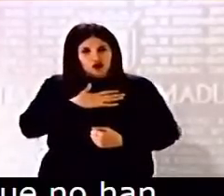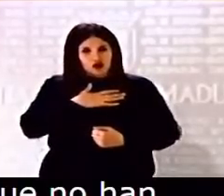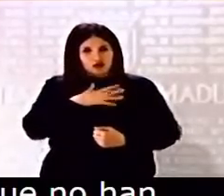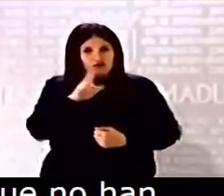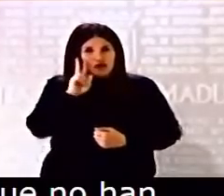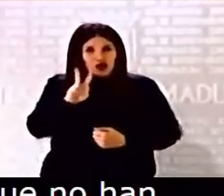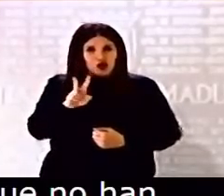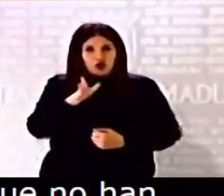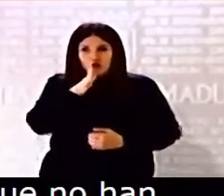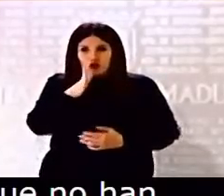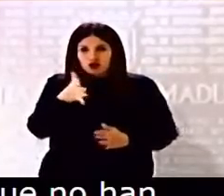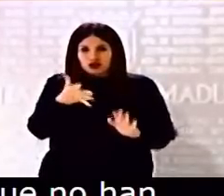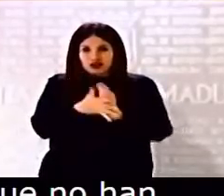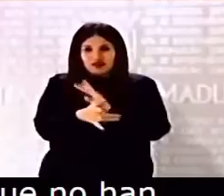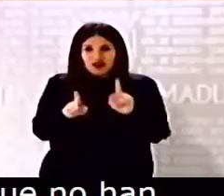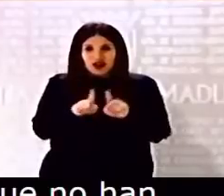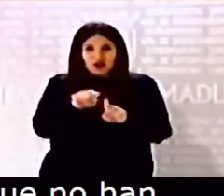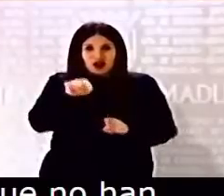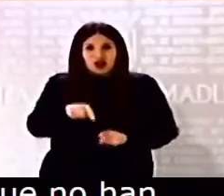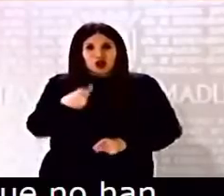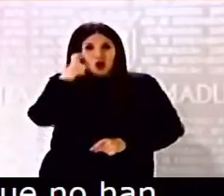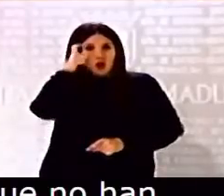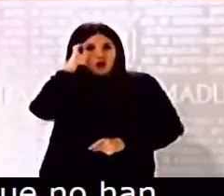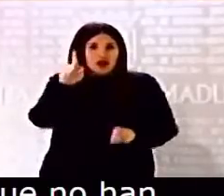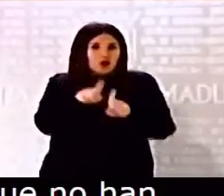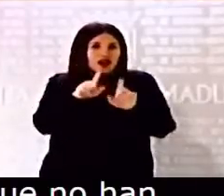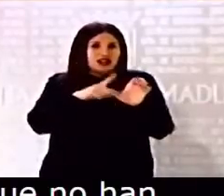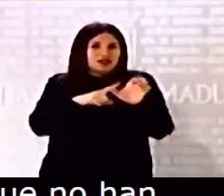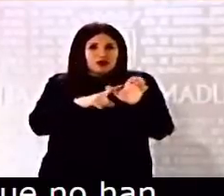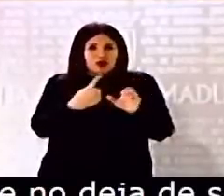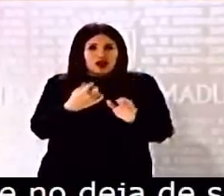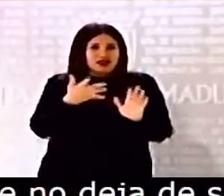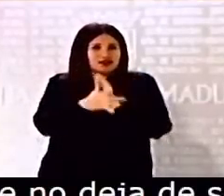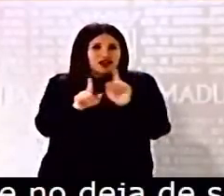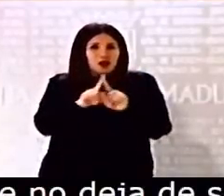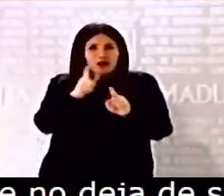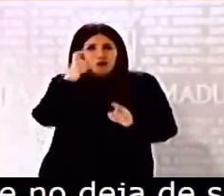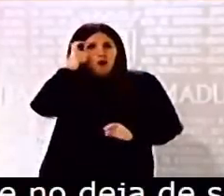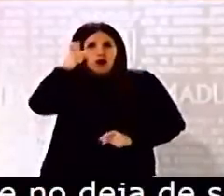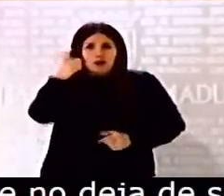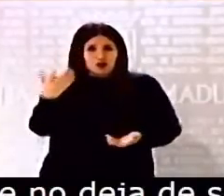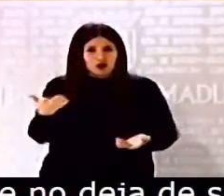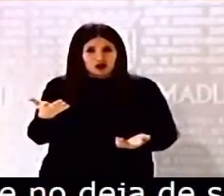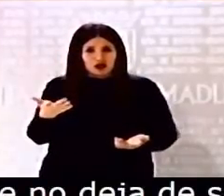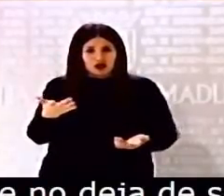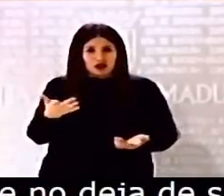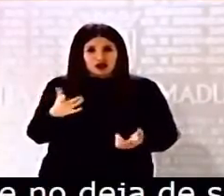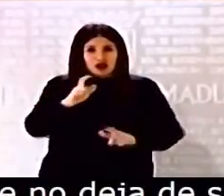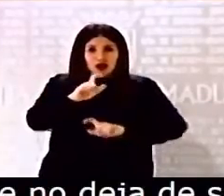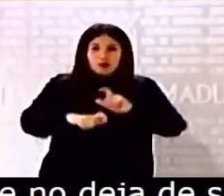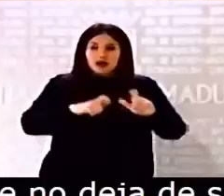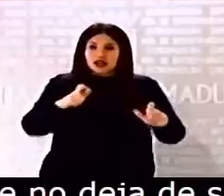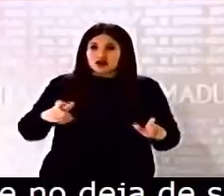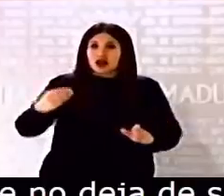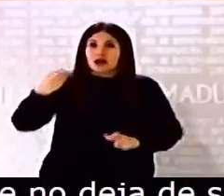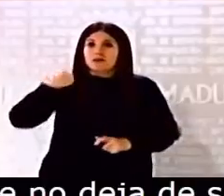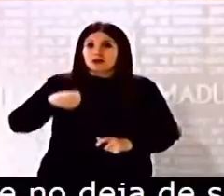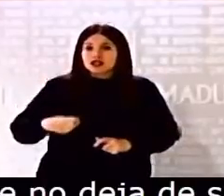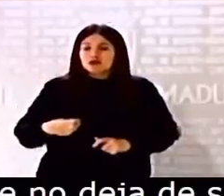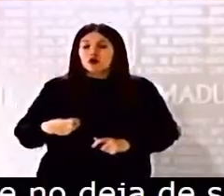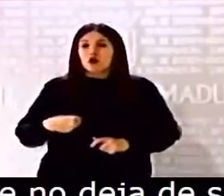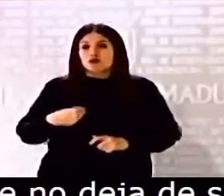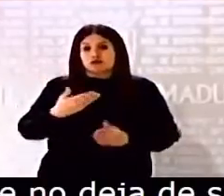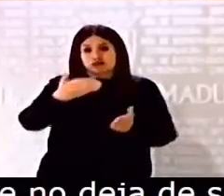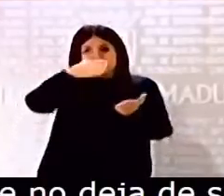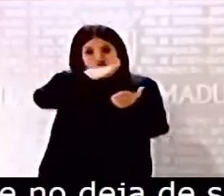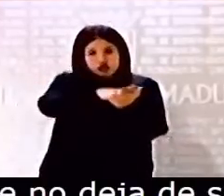porque esto no deja de ser un pueblo de 1.067.000 habitantes, que no han superado la enfermedad o que